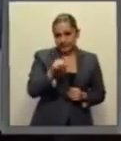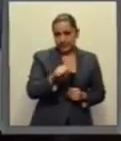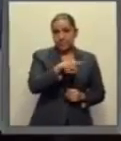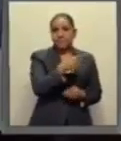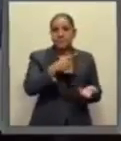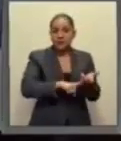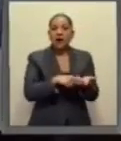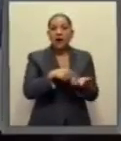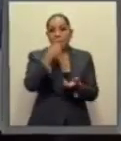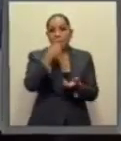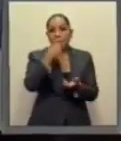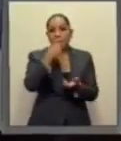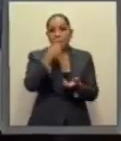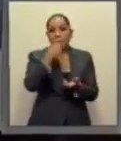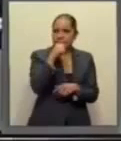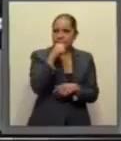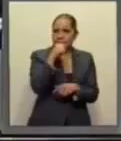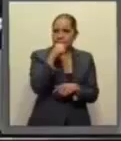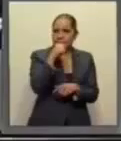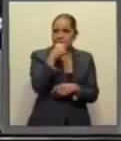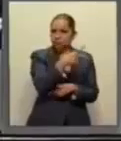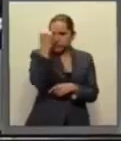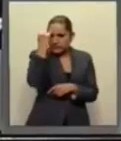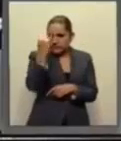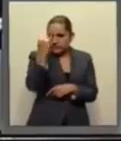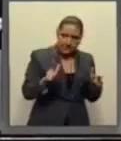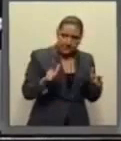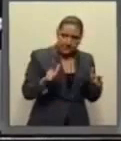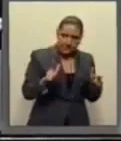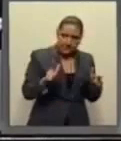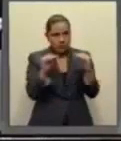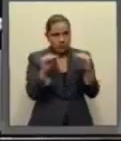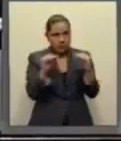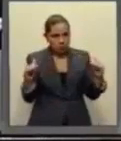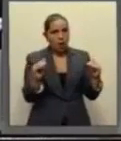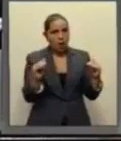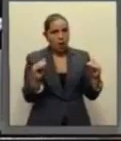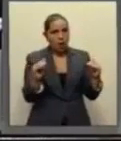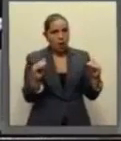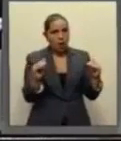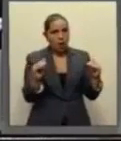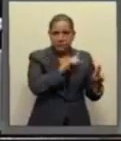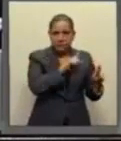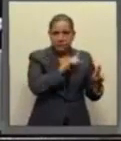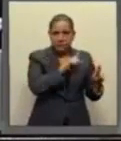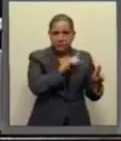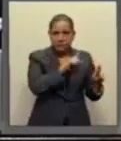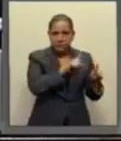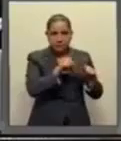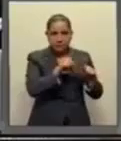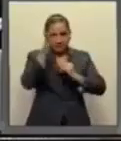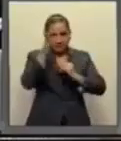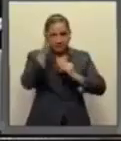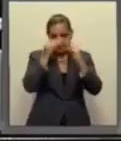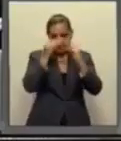e igualdad rigieron siempre su actuar. Tuvo una importante y prolífera carrera política.